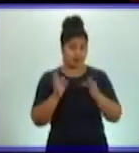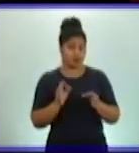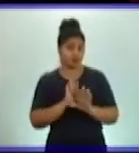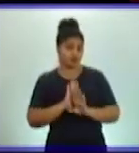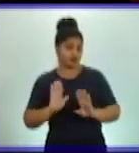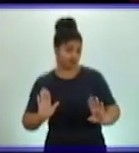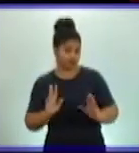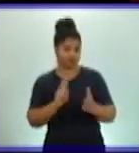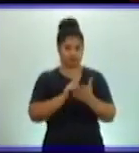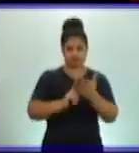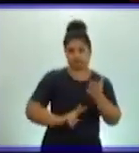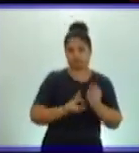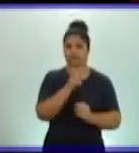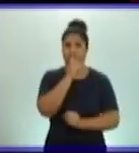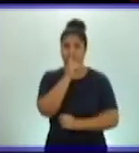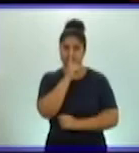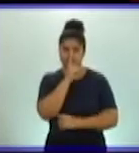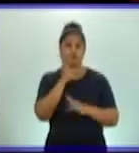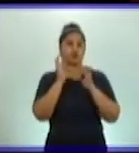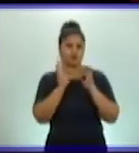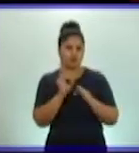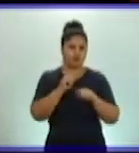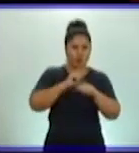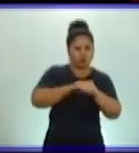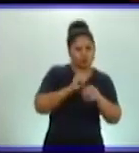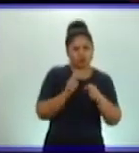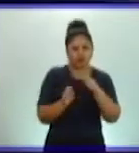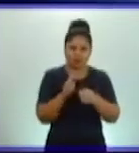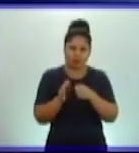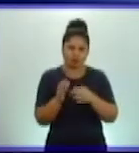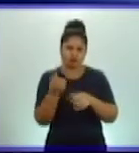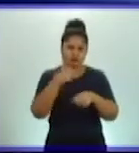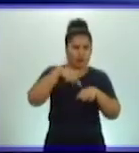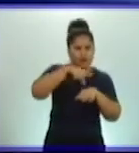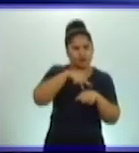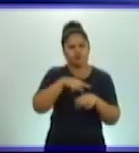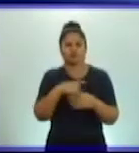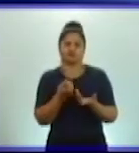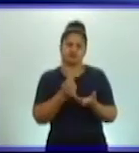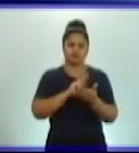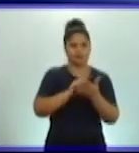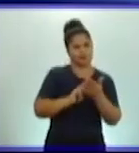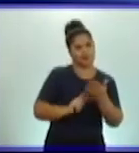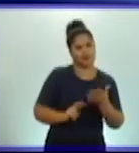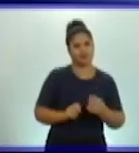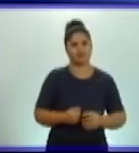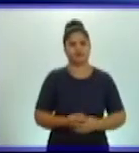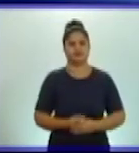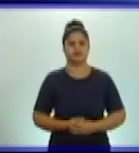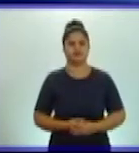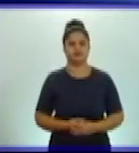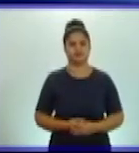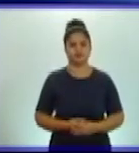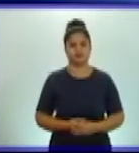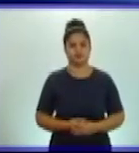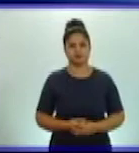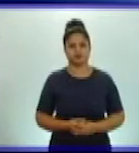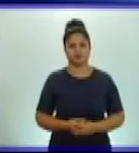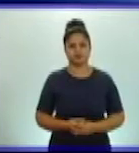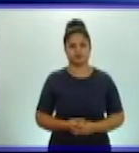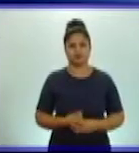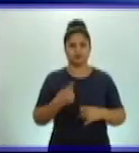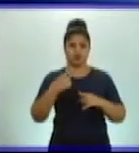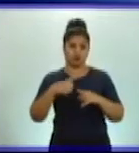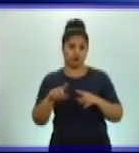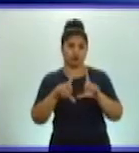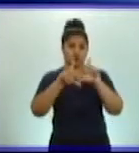unos minutos para leer en silencio. Es importante también dividir el texto en fragmentos